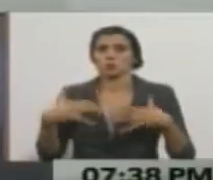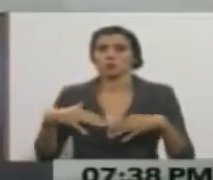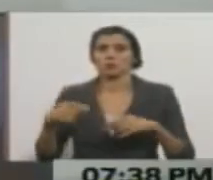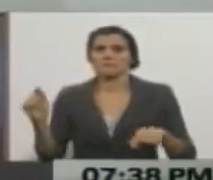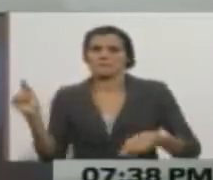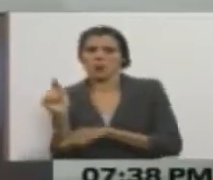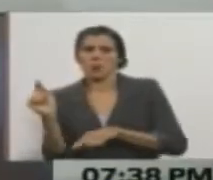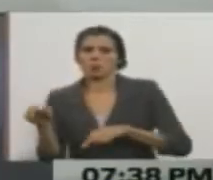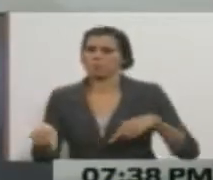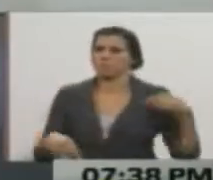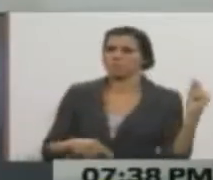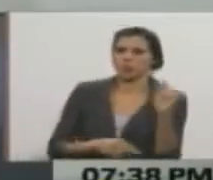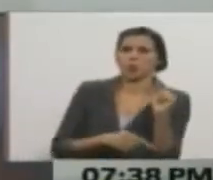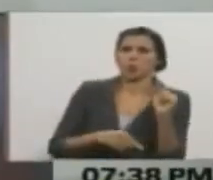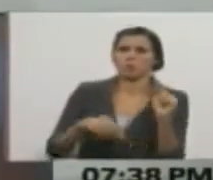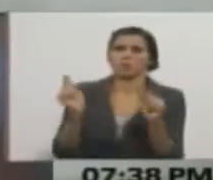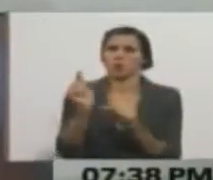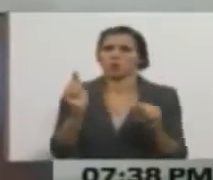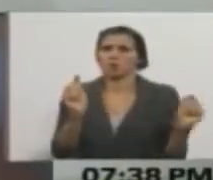aquí